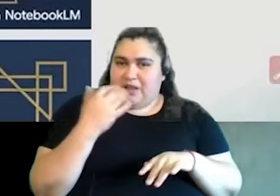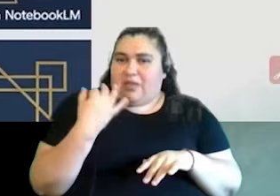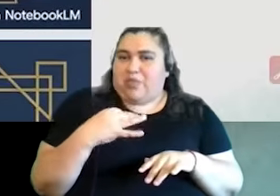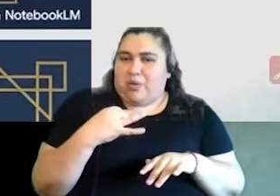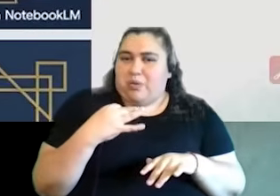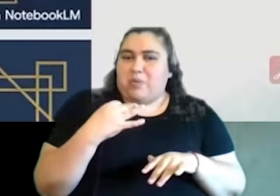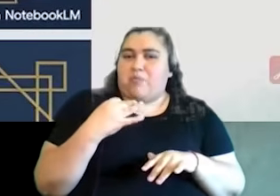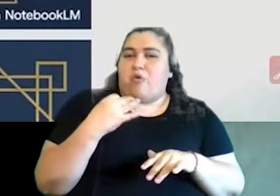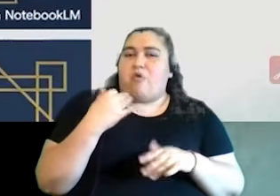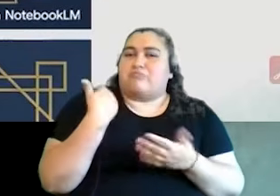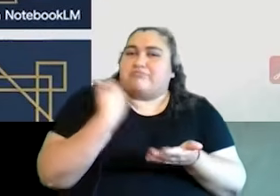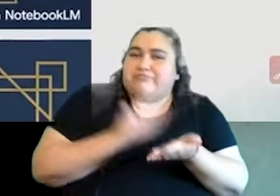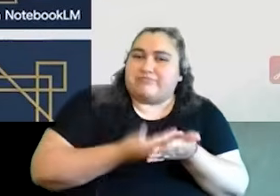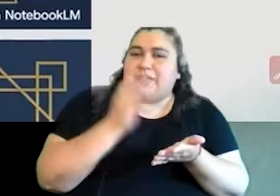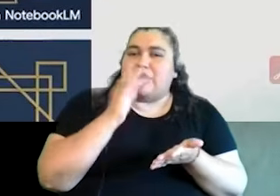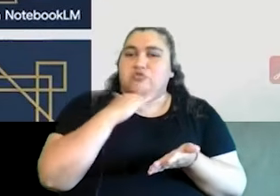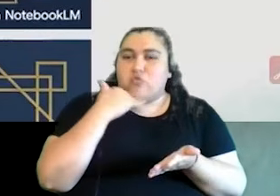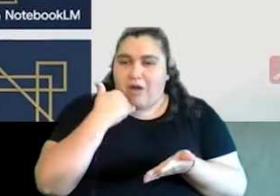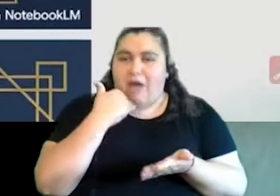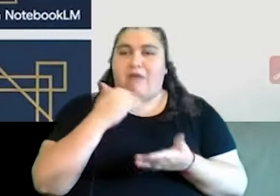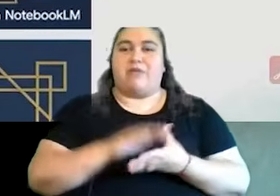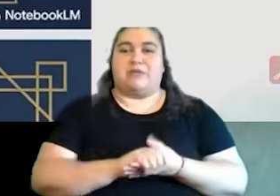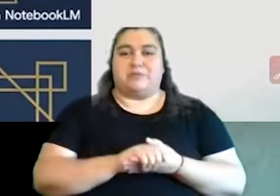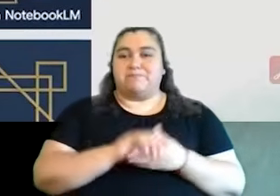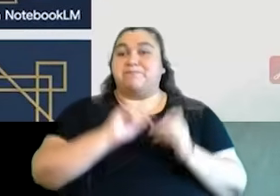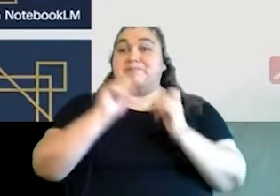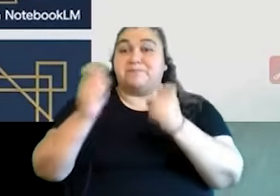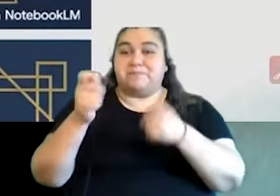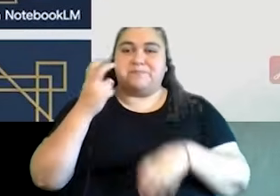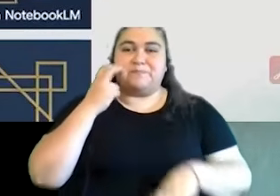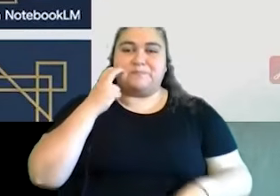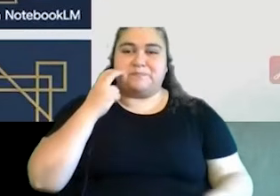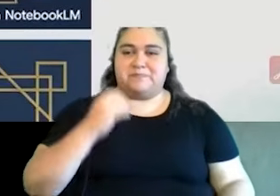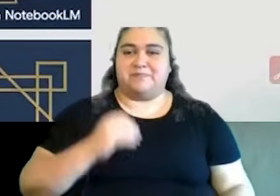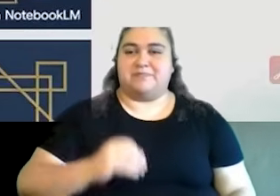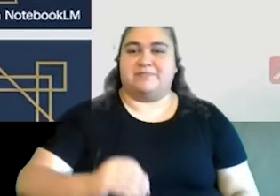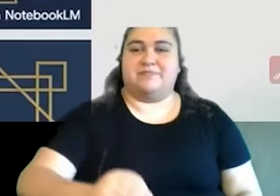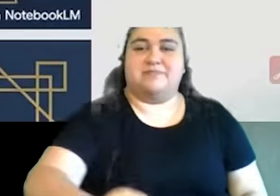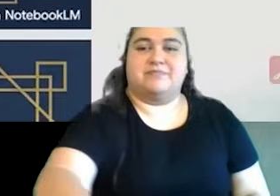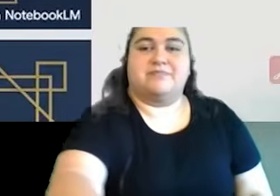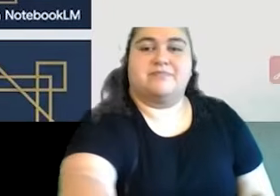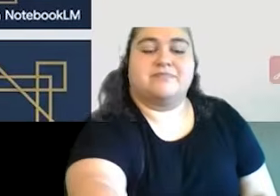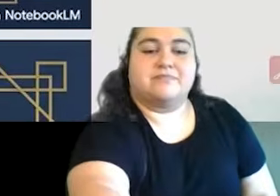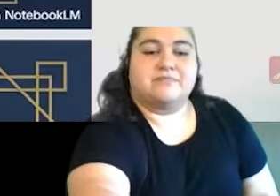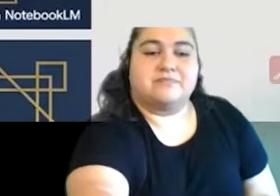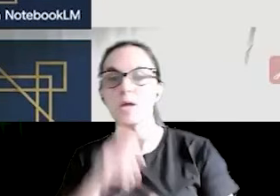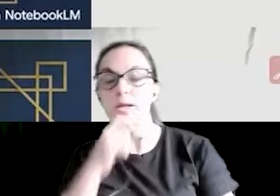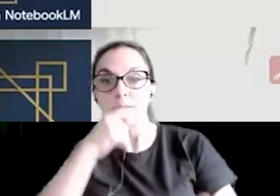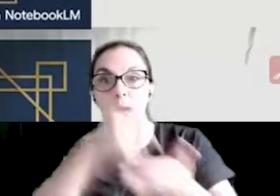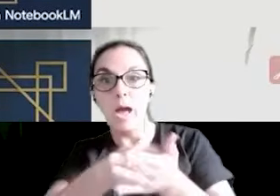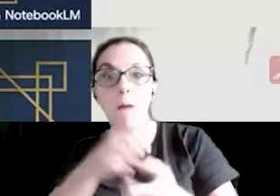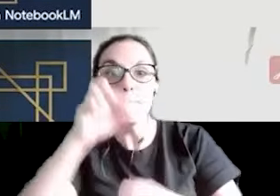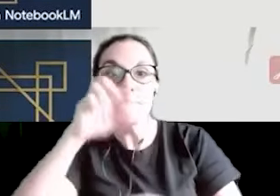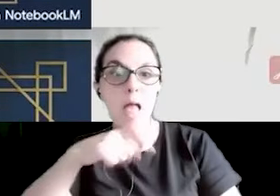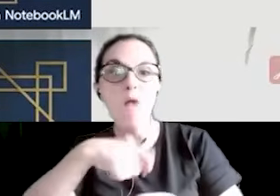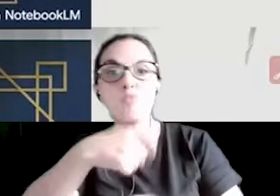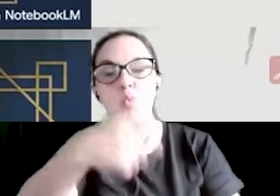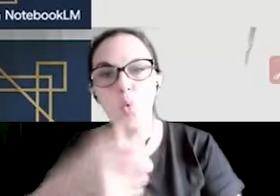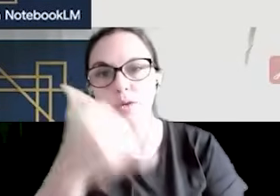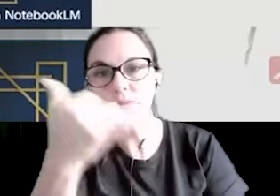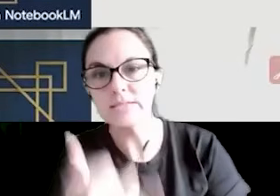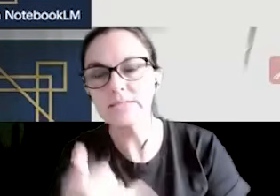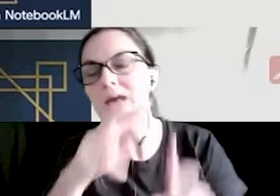hay que verificar si se presentó en tiempo y forma, si se abonó, si se regulariza en un plan de pagos, bueno, distintos